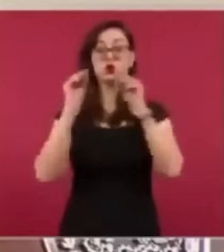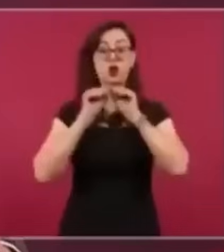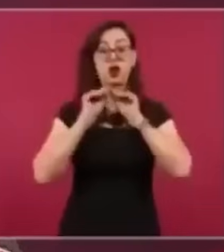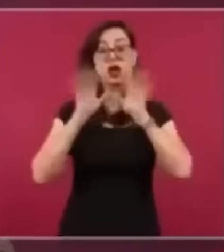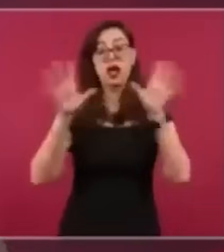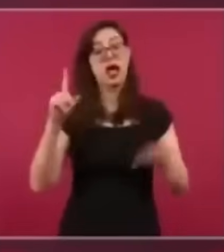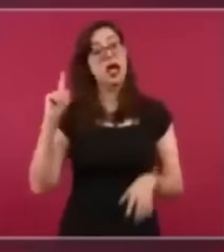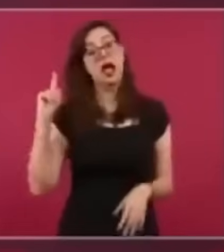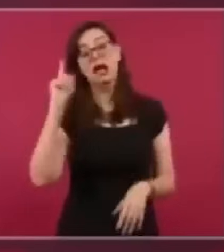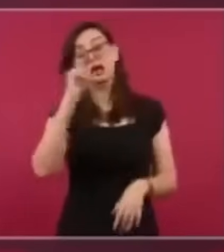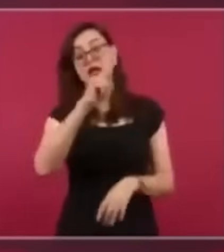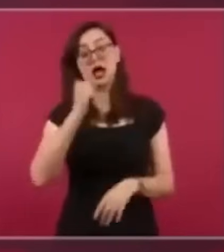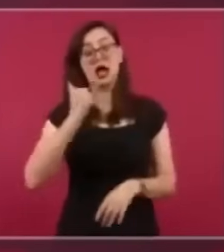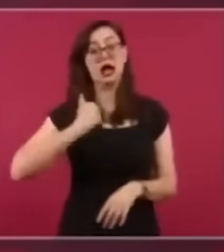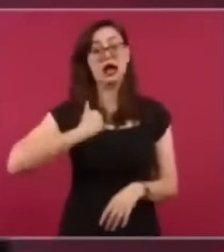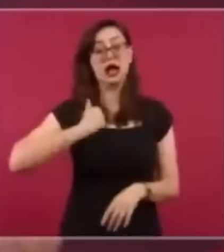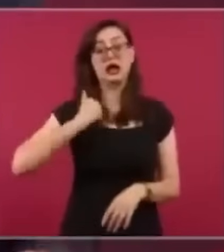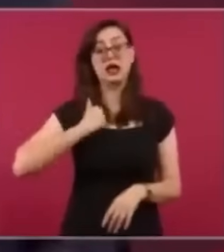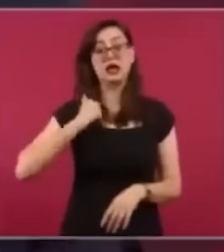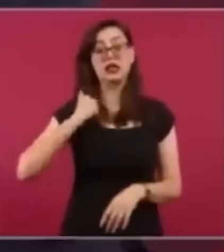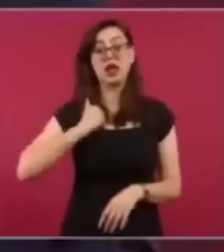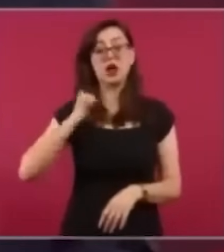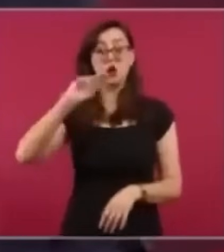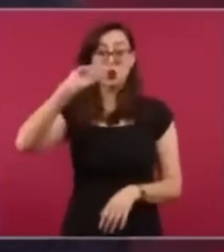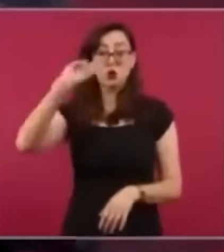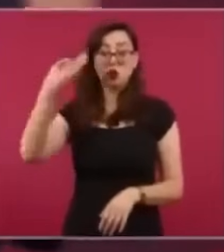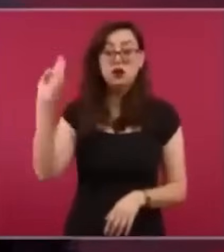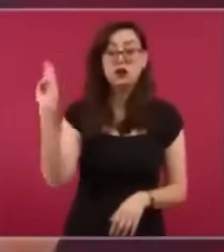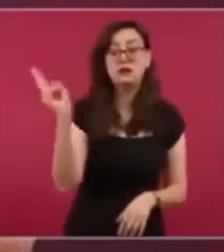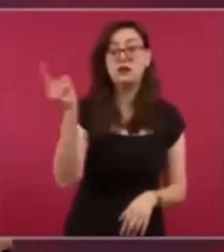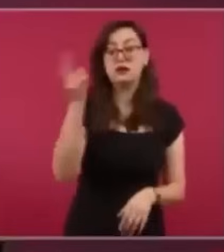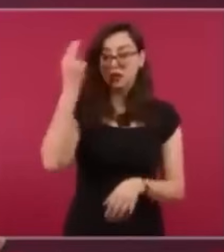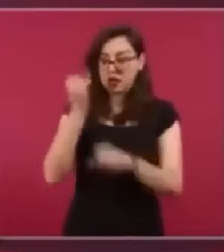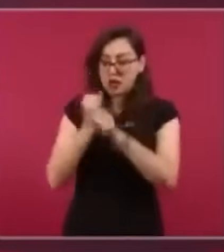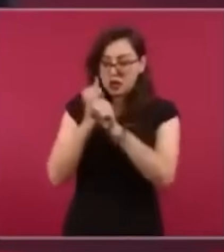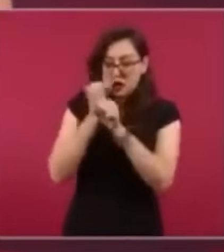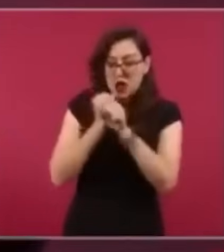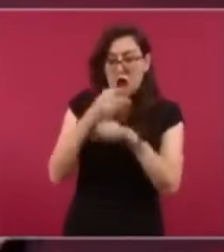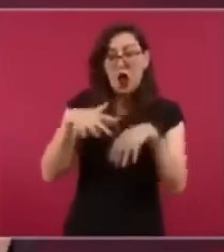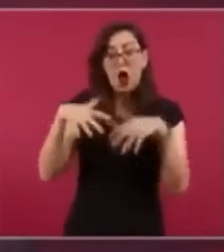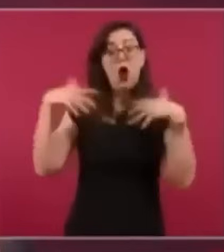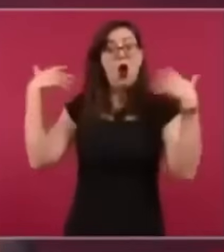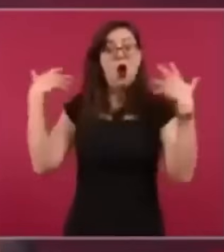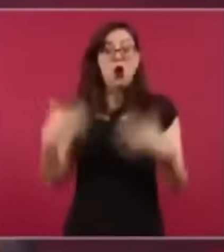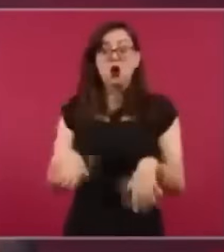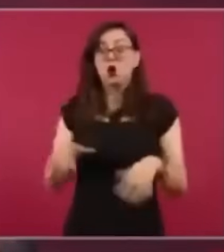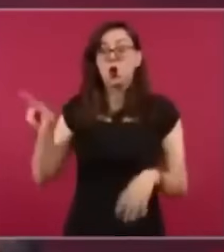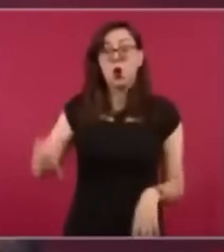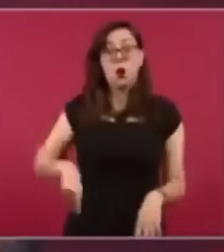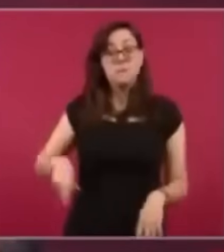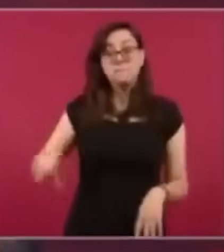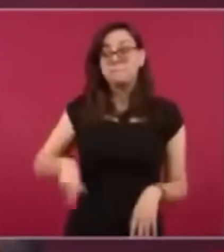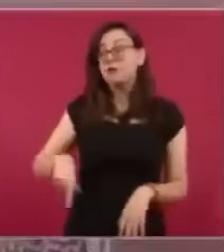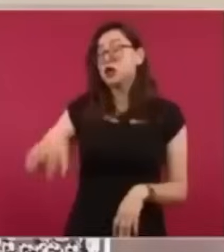habían descubierto que nosotros espiábamos.